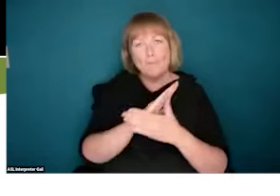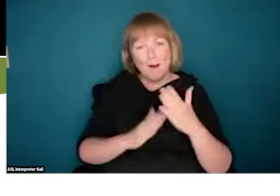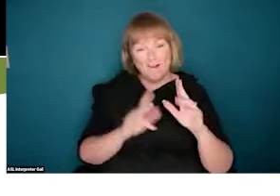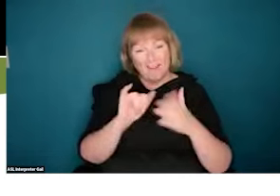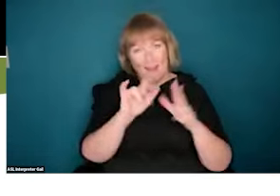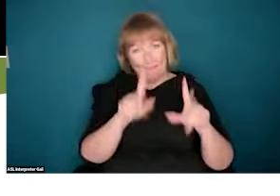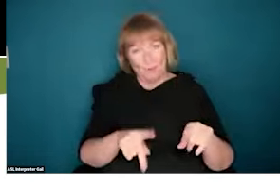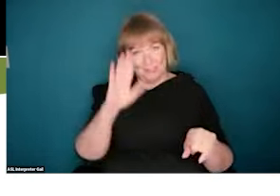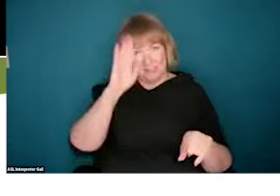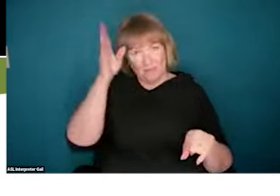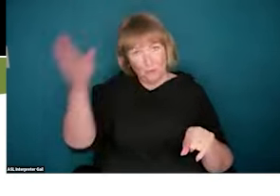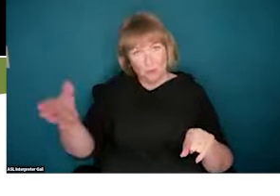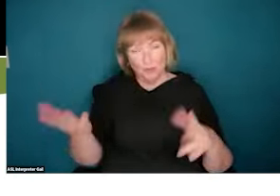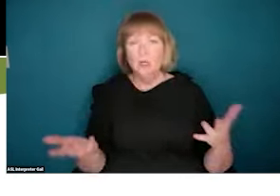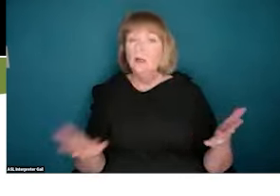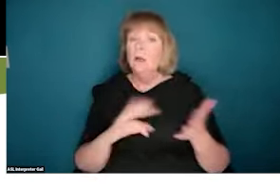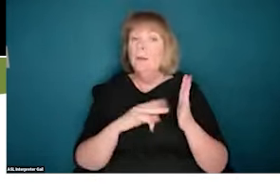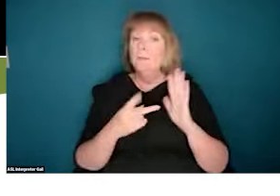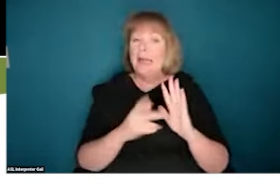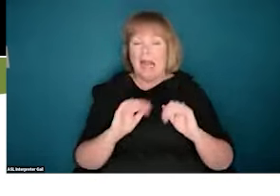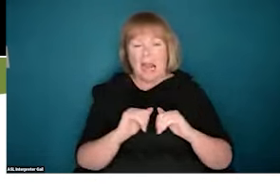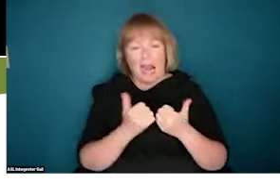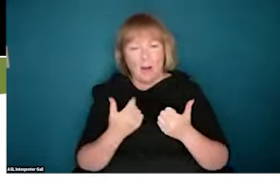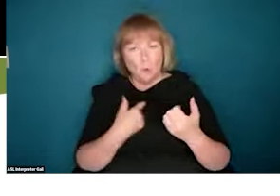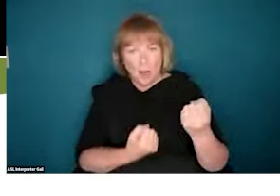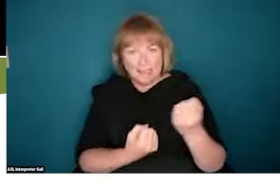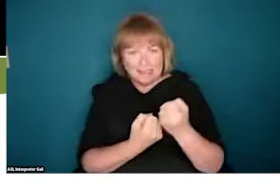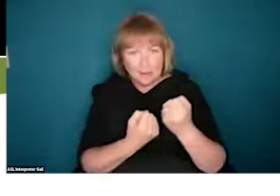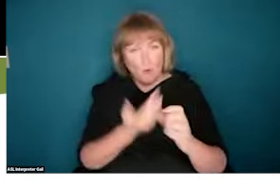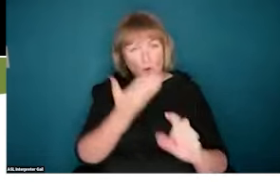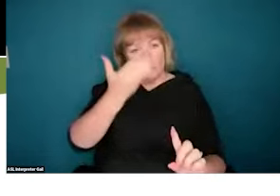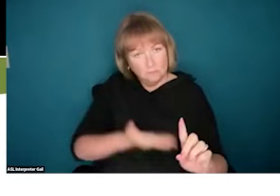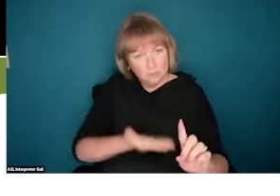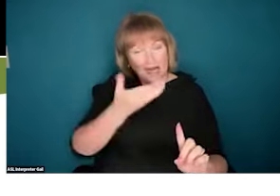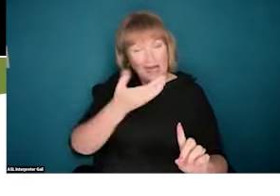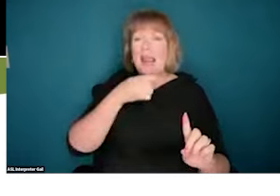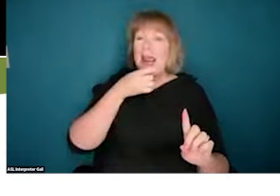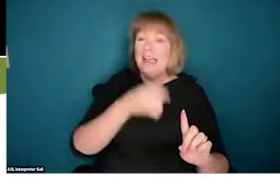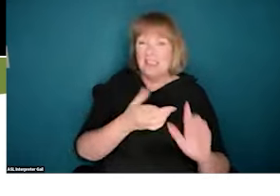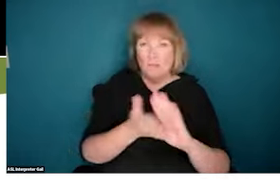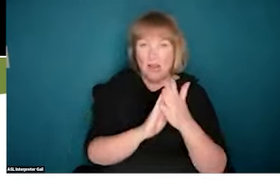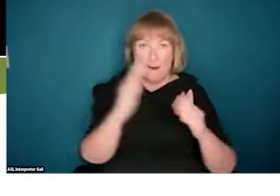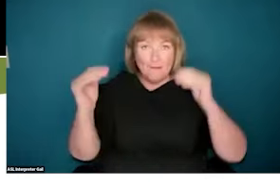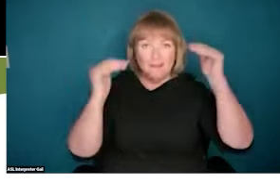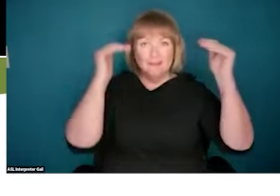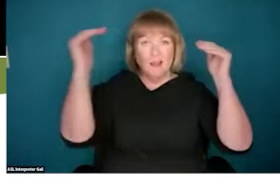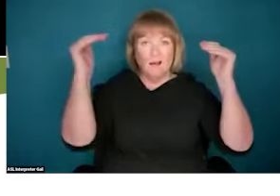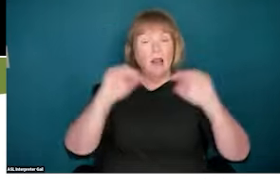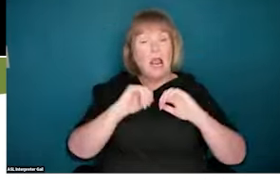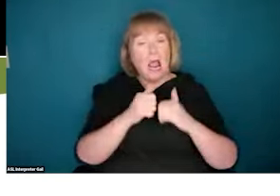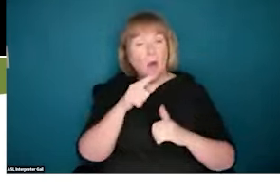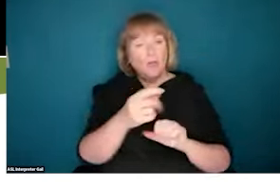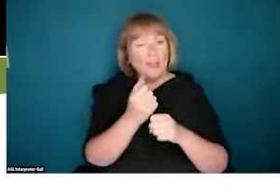hacer, muy ocupadas, y están tratando de decir, ok, ¿cómo es que vamos a apoyar a mi individuo que pasa